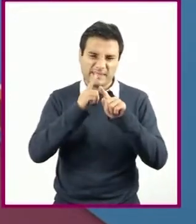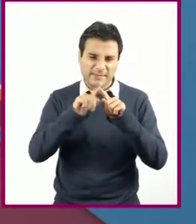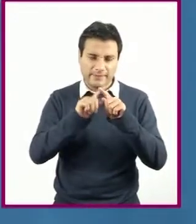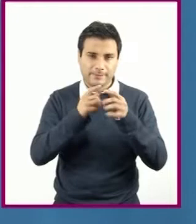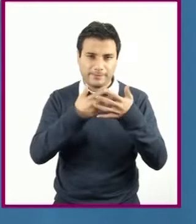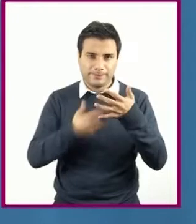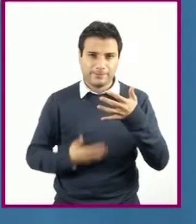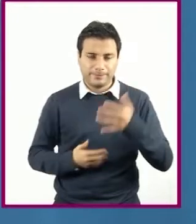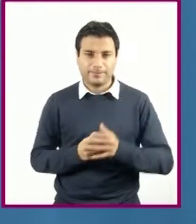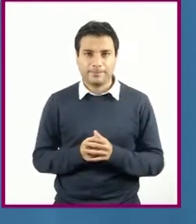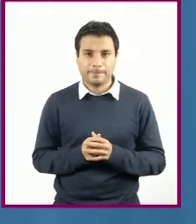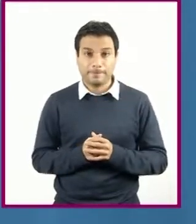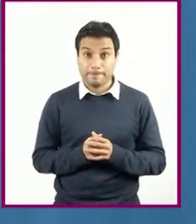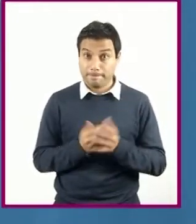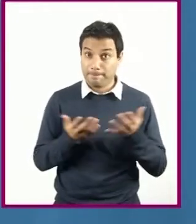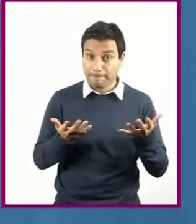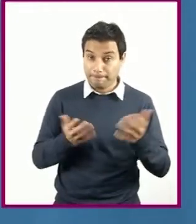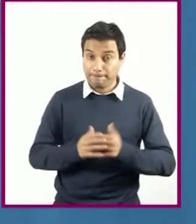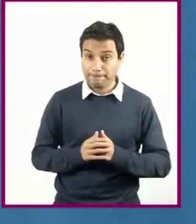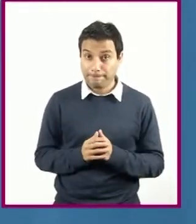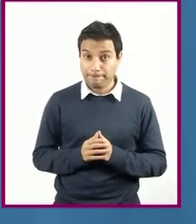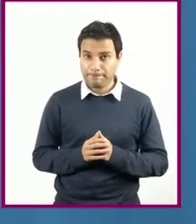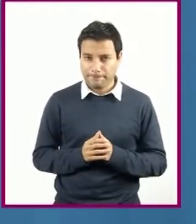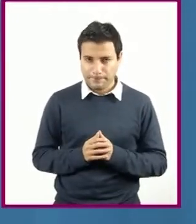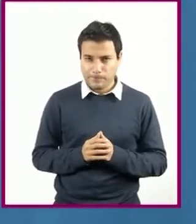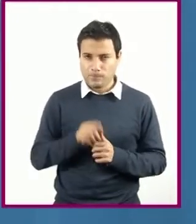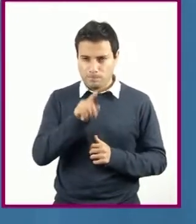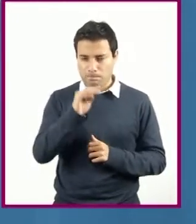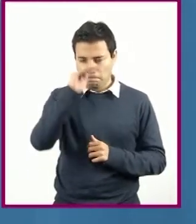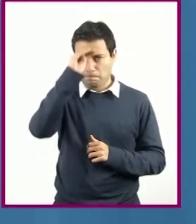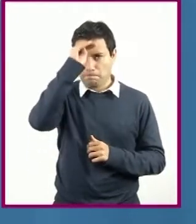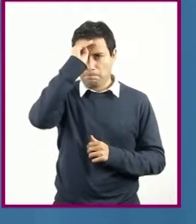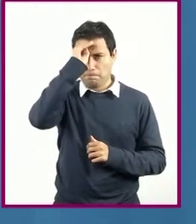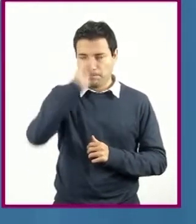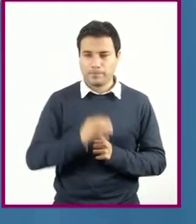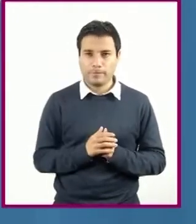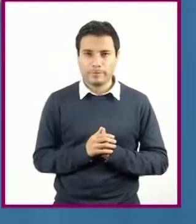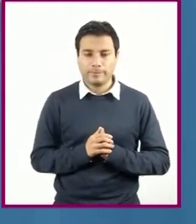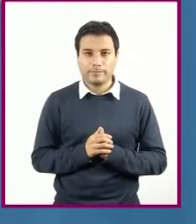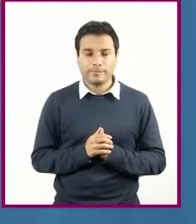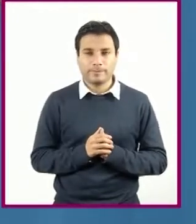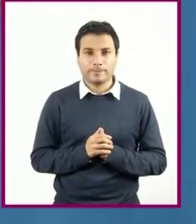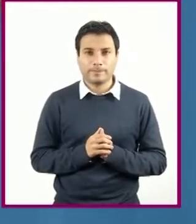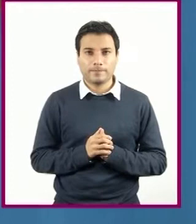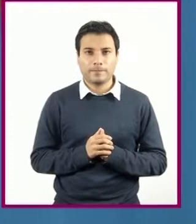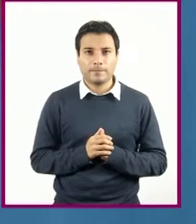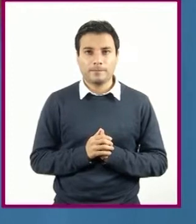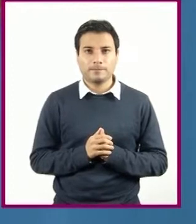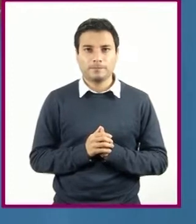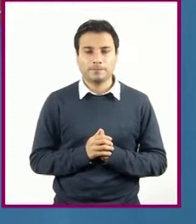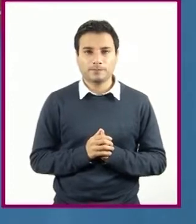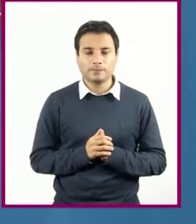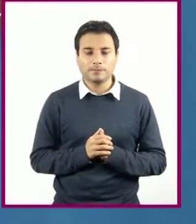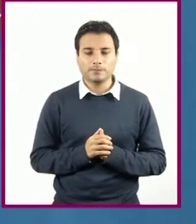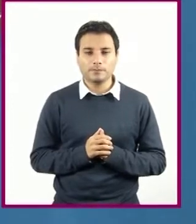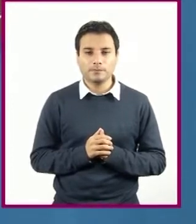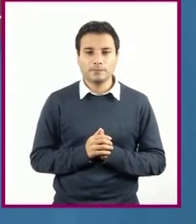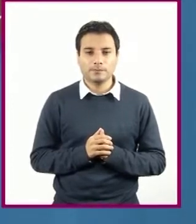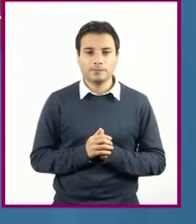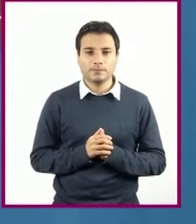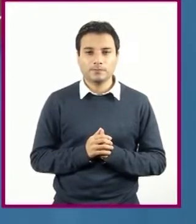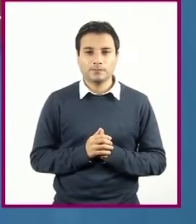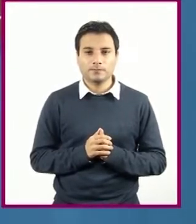otras. Por lo anterior, preguntémonos lo siguiente: ¿cuál es el contexto que guarda el